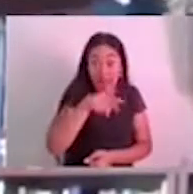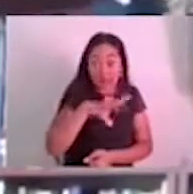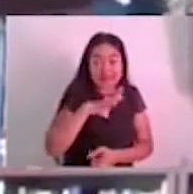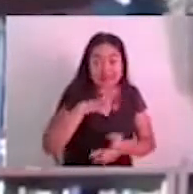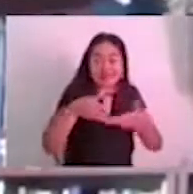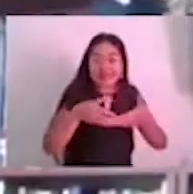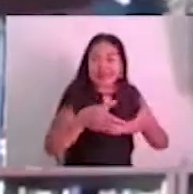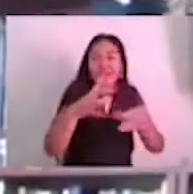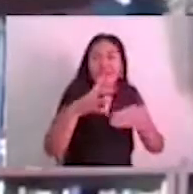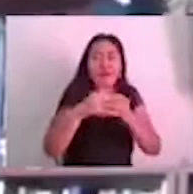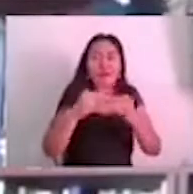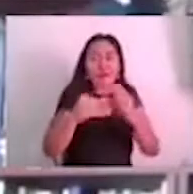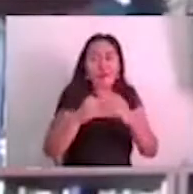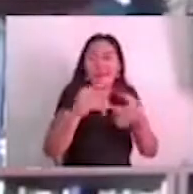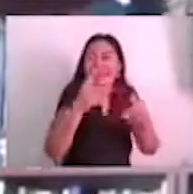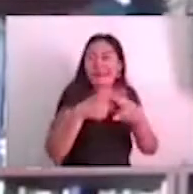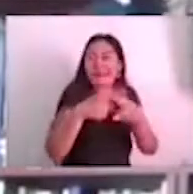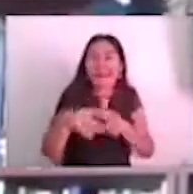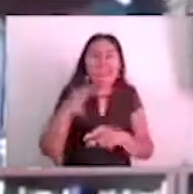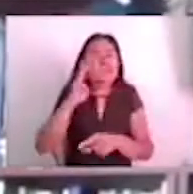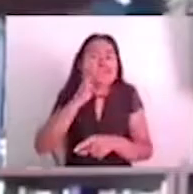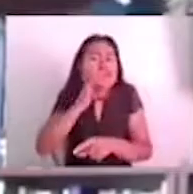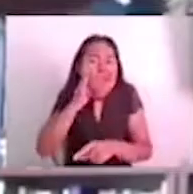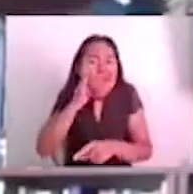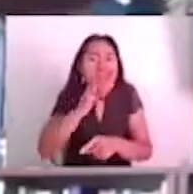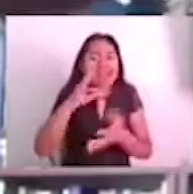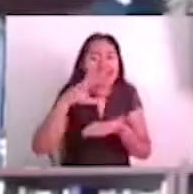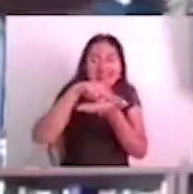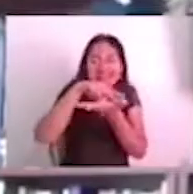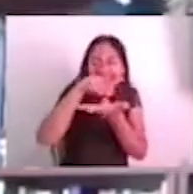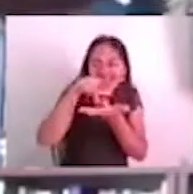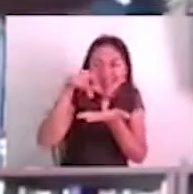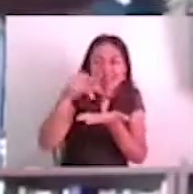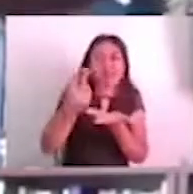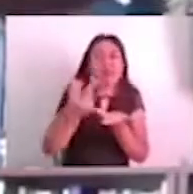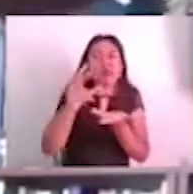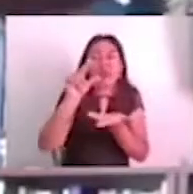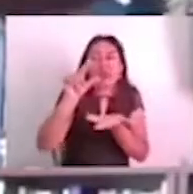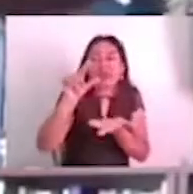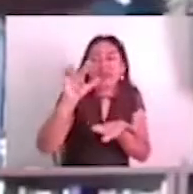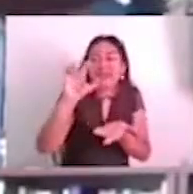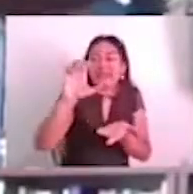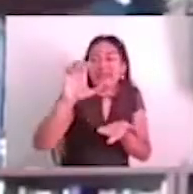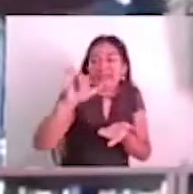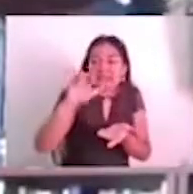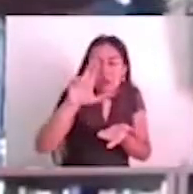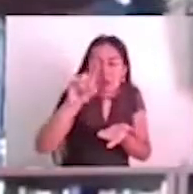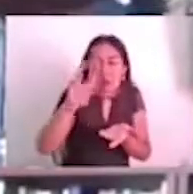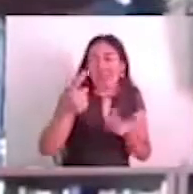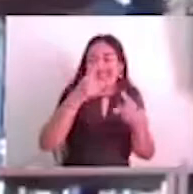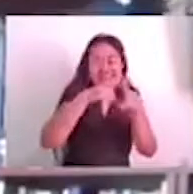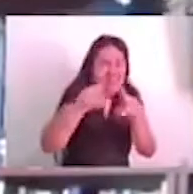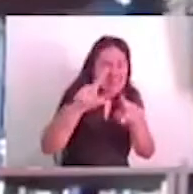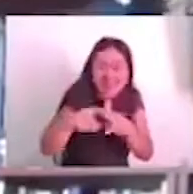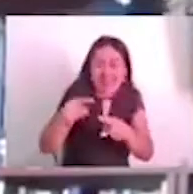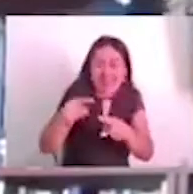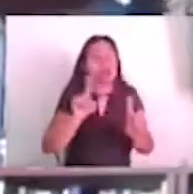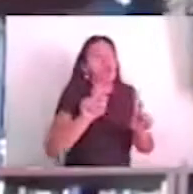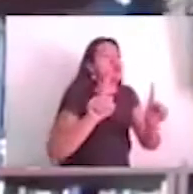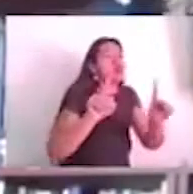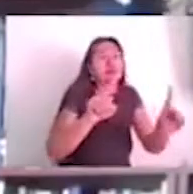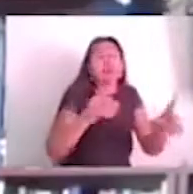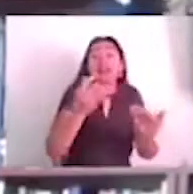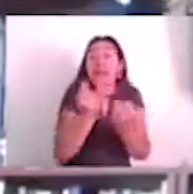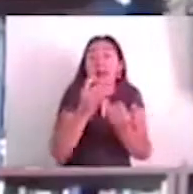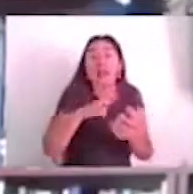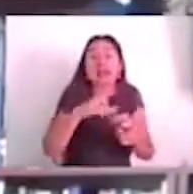las frutas, las manzanas, higos, ciruelas, chabacanos, más las verduras y todo lo que hay por